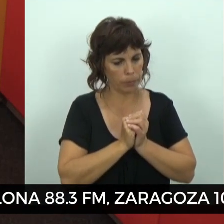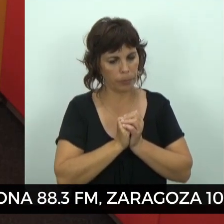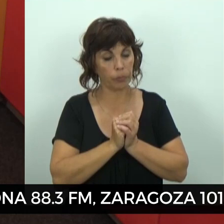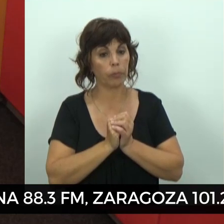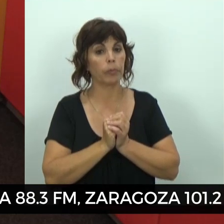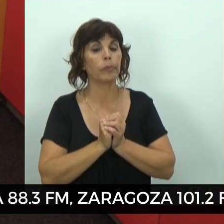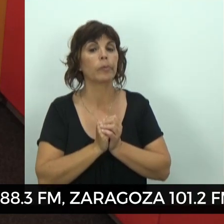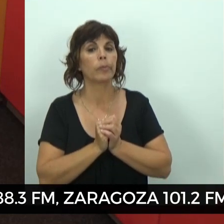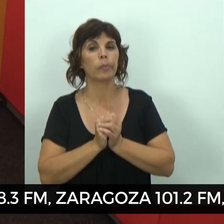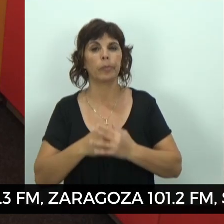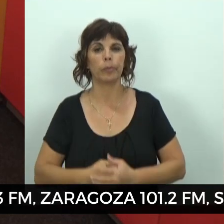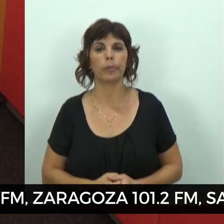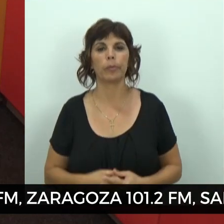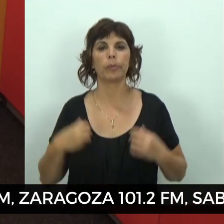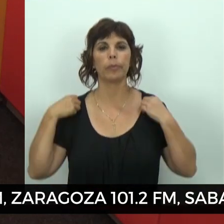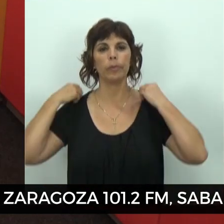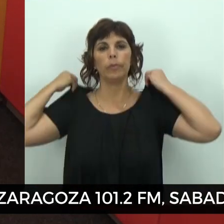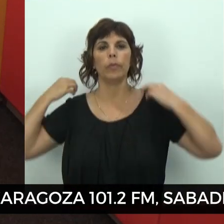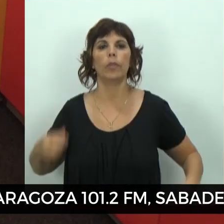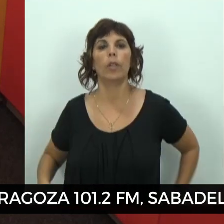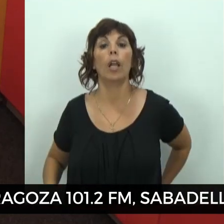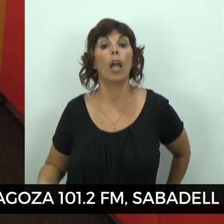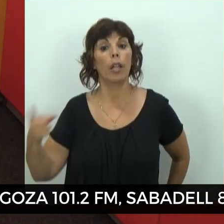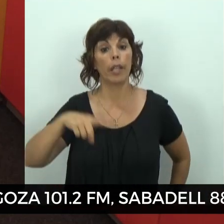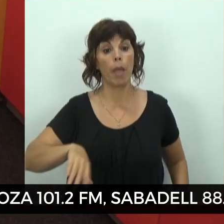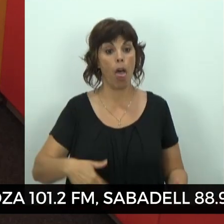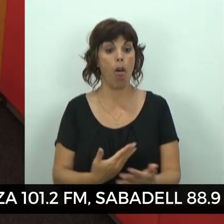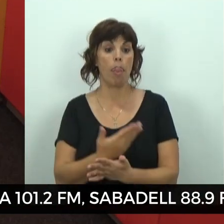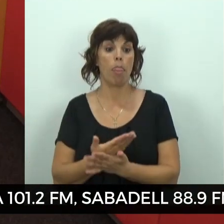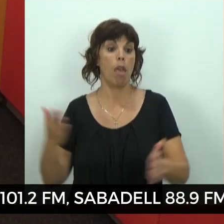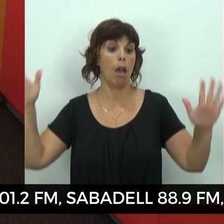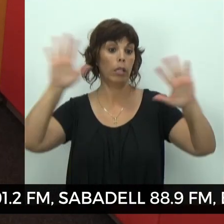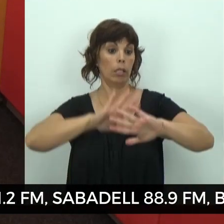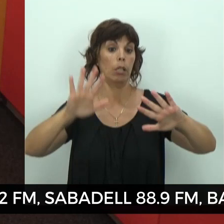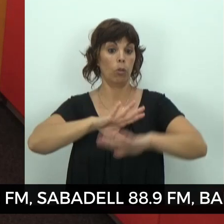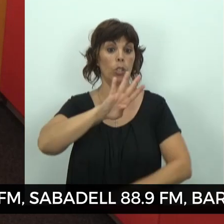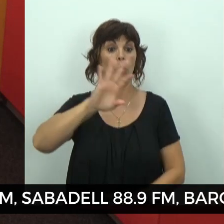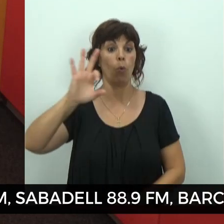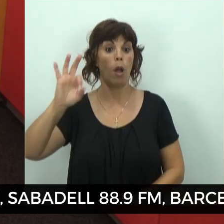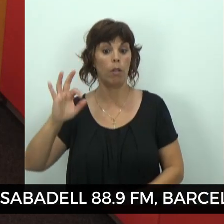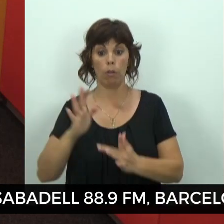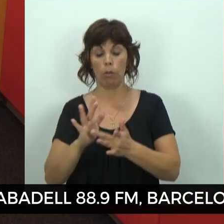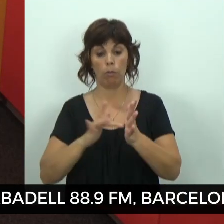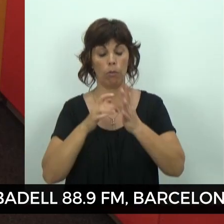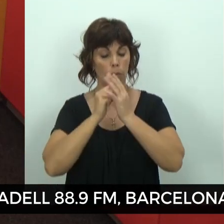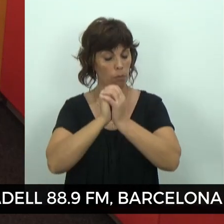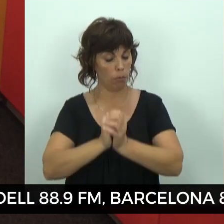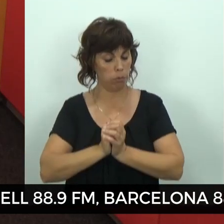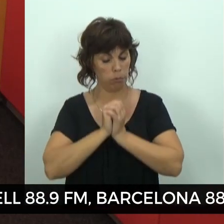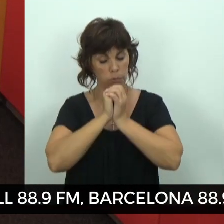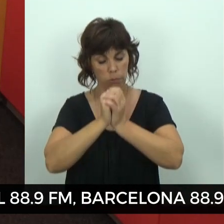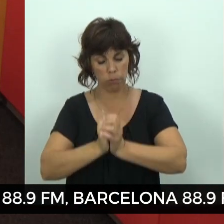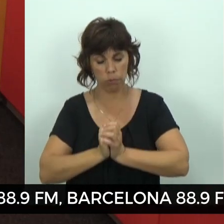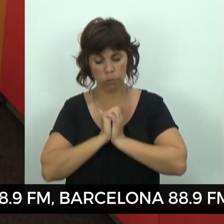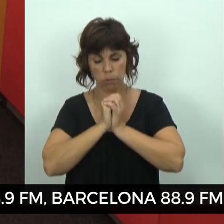1:35. Él oraba 40 días, 40 noches, Mateo capítulo 4, Lucas